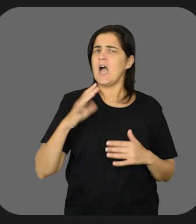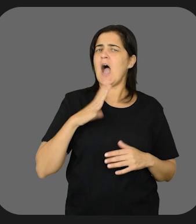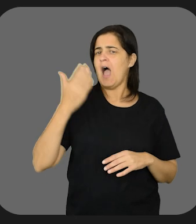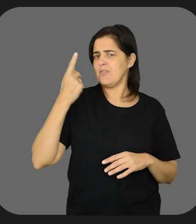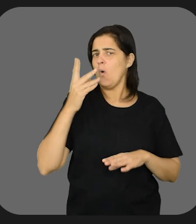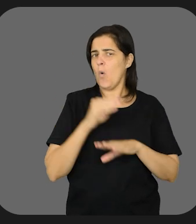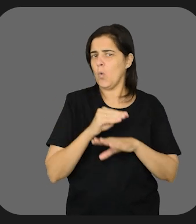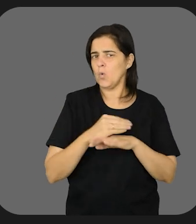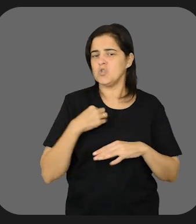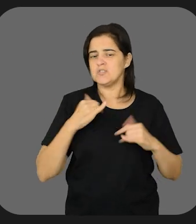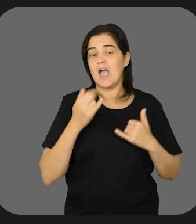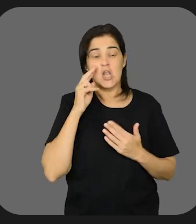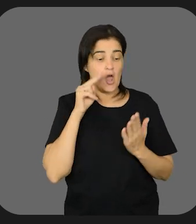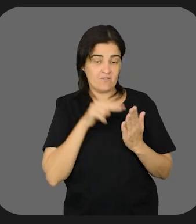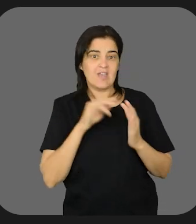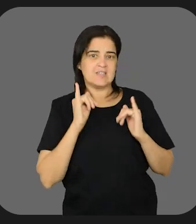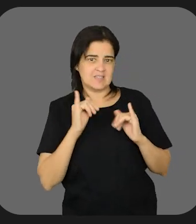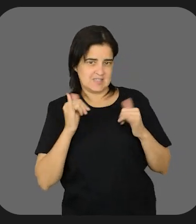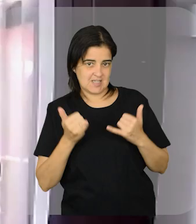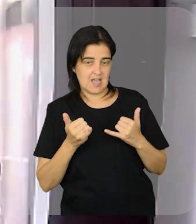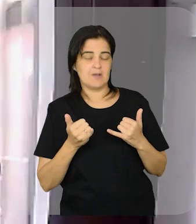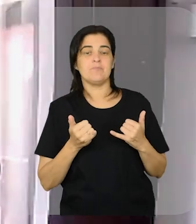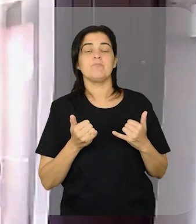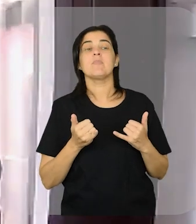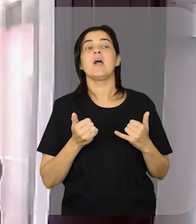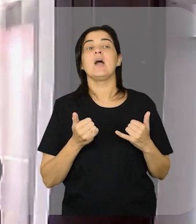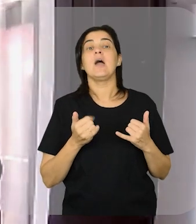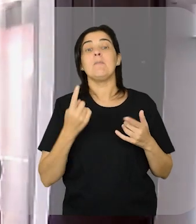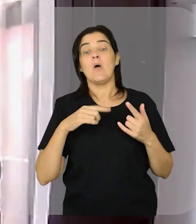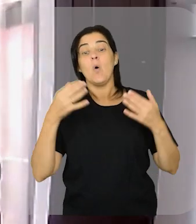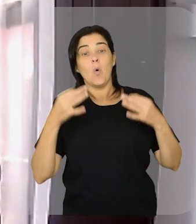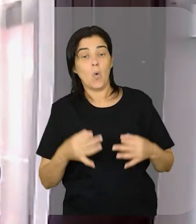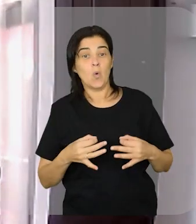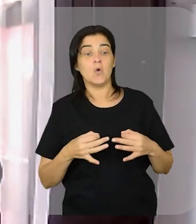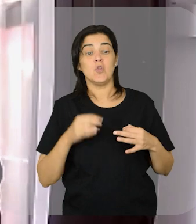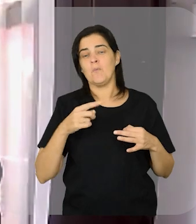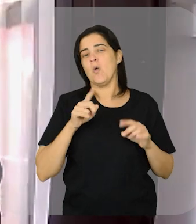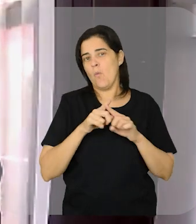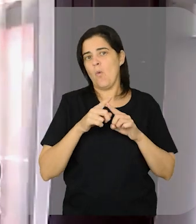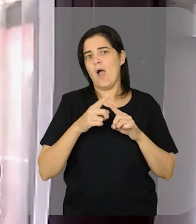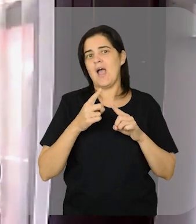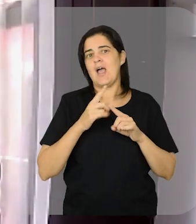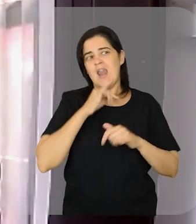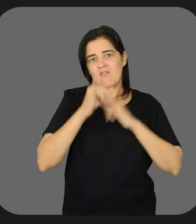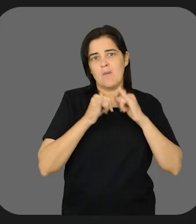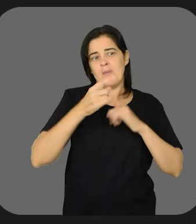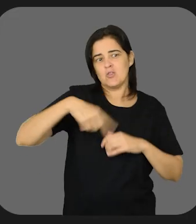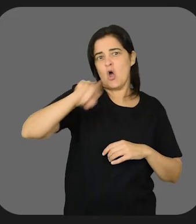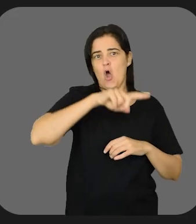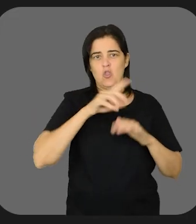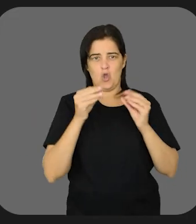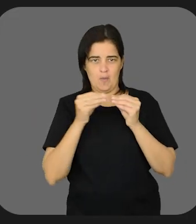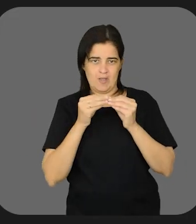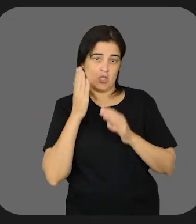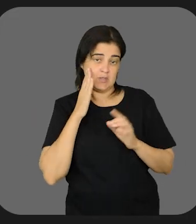curso y lo vi, bien. sí, de Bueno, TED. justamente Carol Dweck, pero les comparto para el resto de los Bien, compañeros. bien de